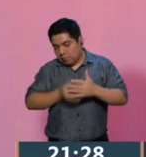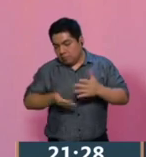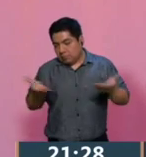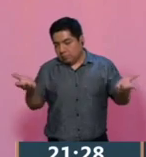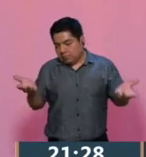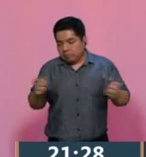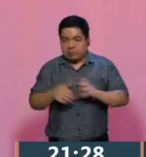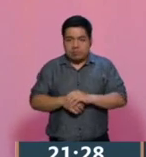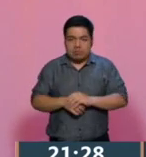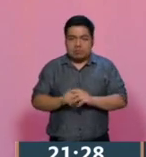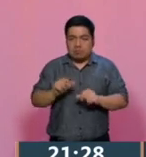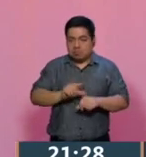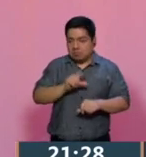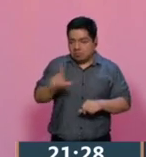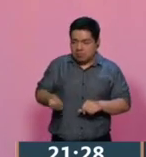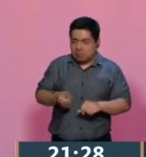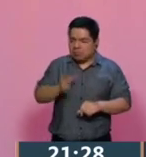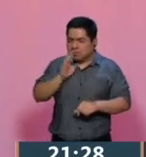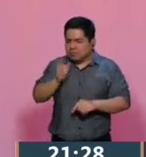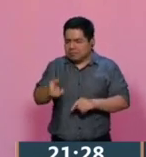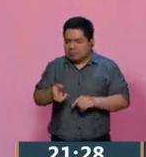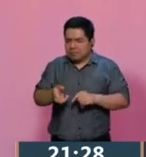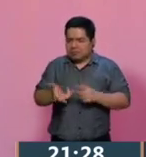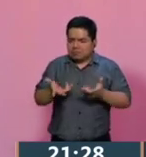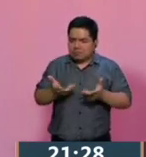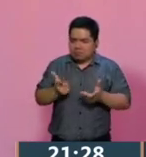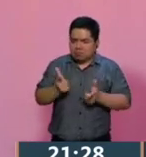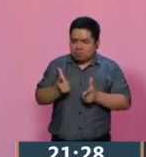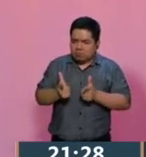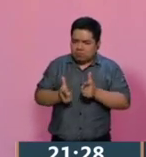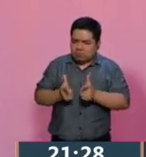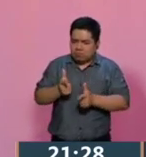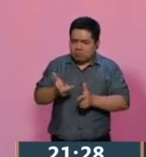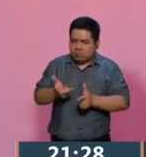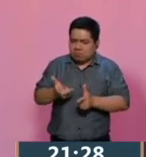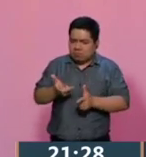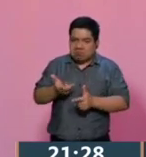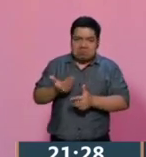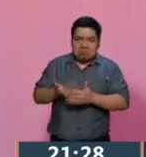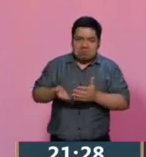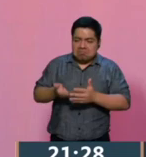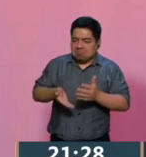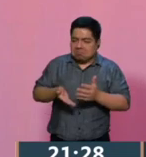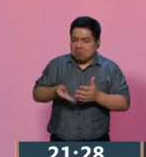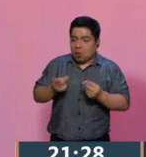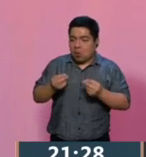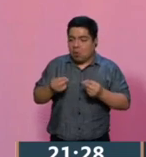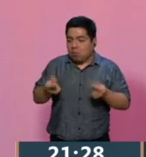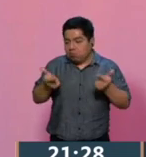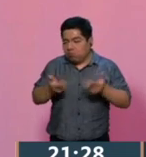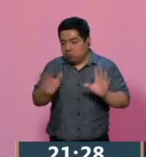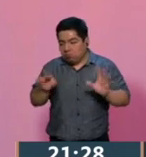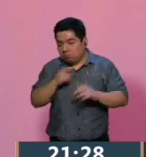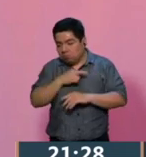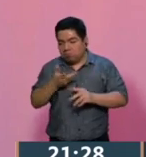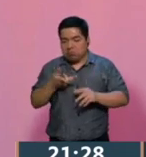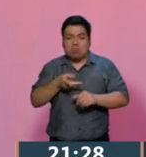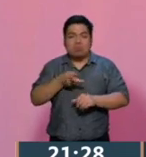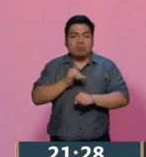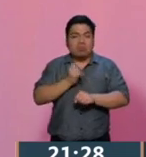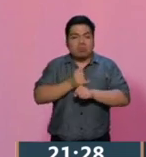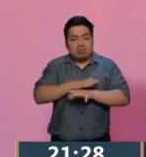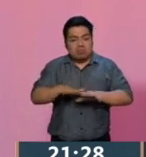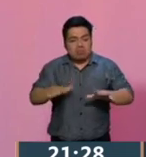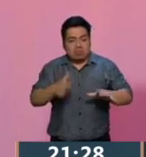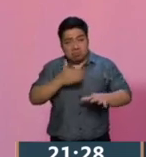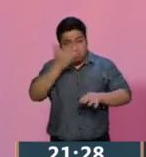pero después la respuesta ha sido lenta, ha sido atropellada, sin tener información, sin